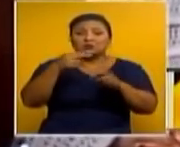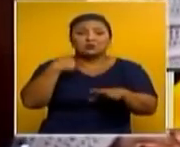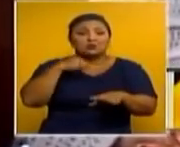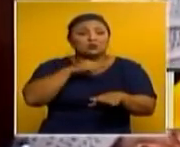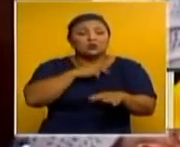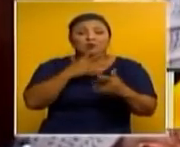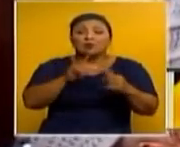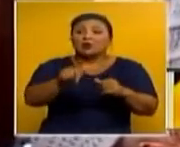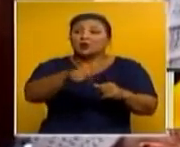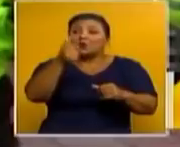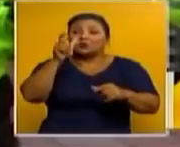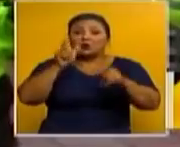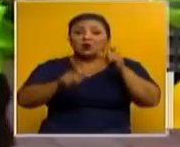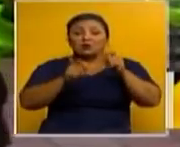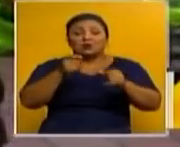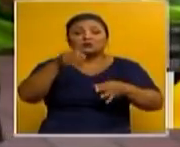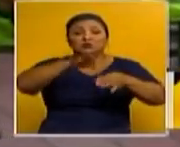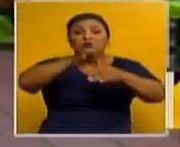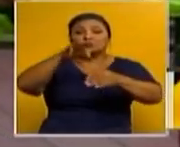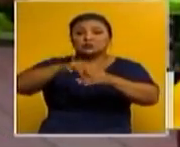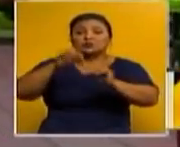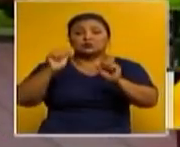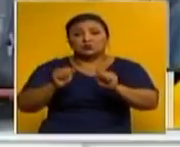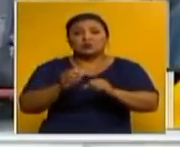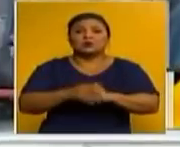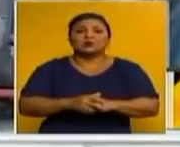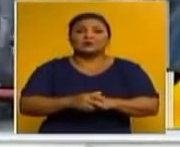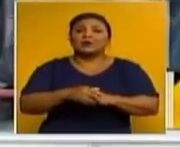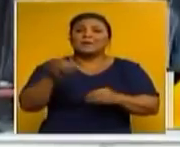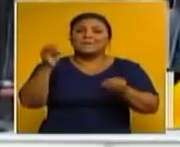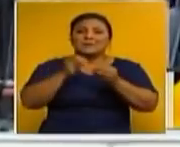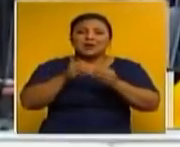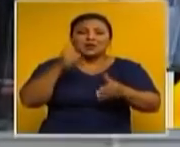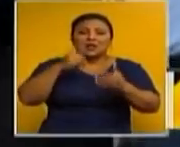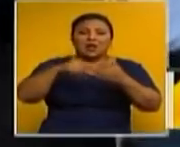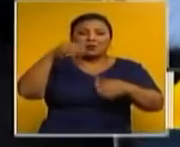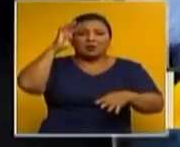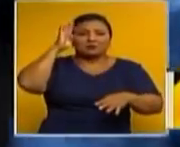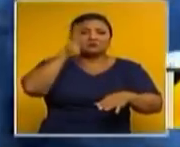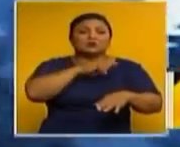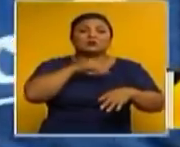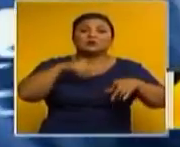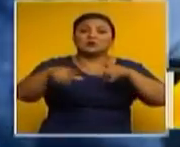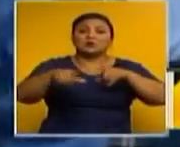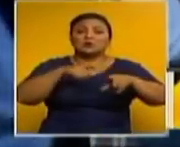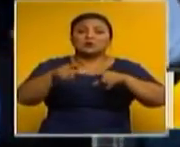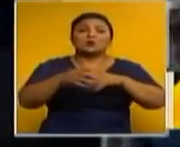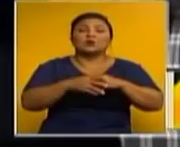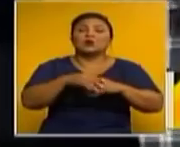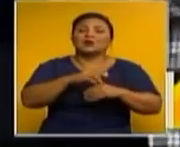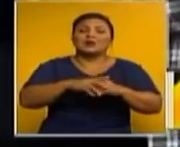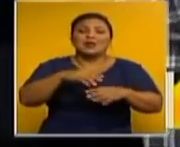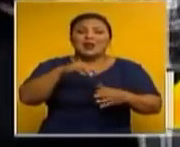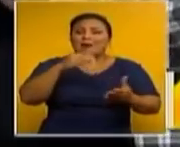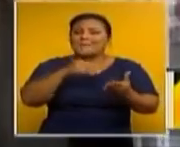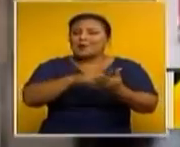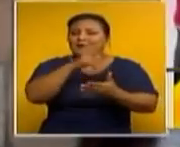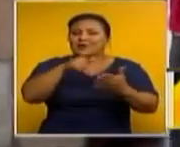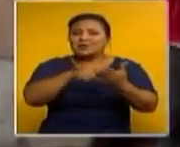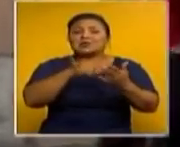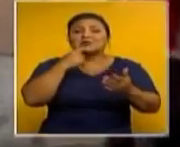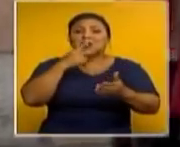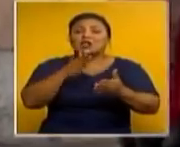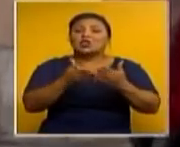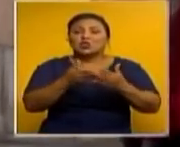aspiramos que las otras personas sufraguen. Más de 1000 efectivos de seguridad estarán desplegados en toda la provincia de Chimborazo, en las vías